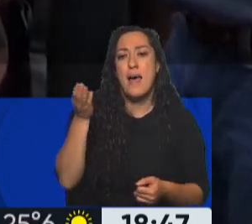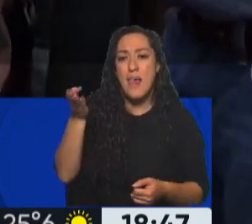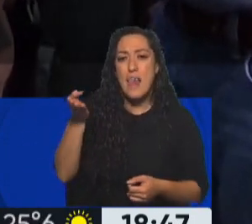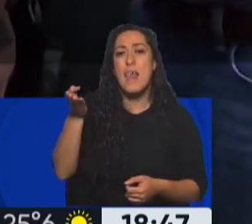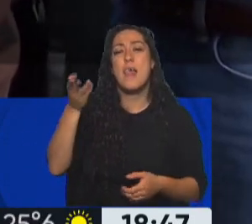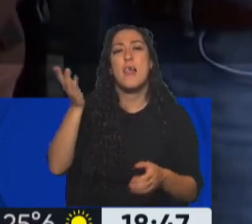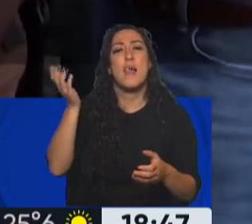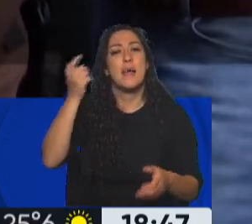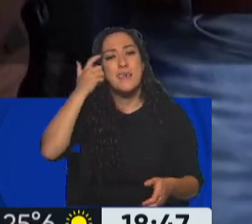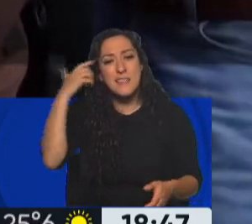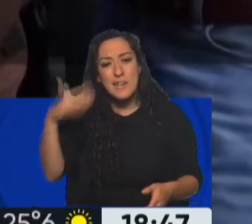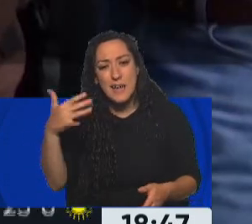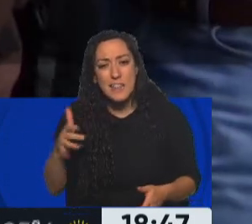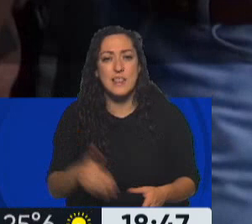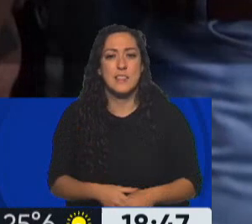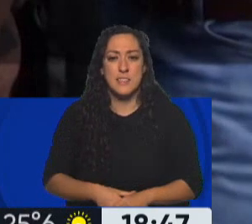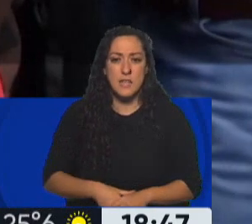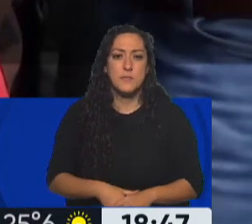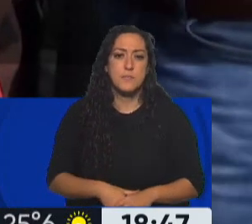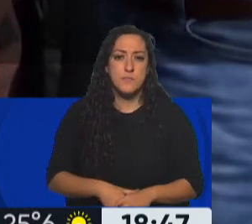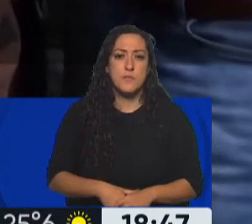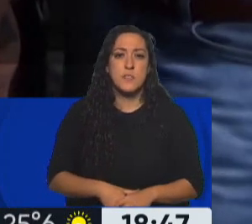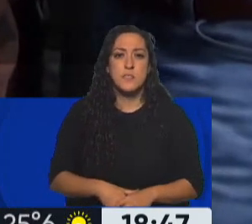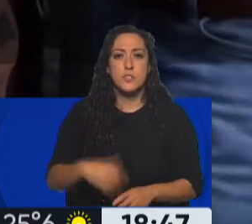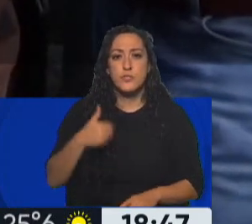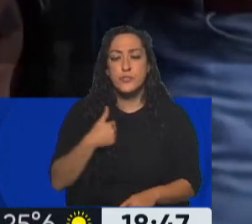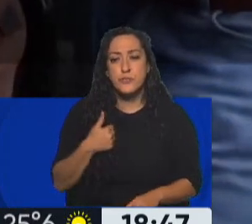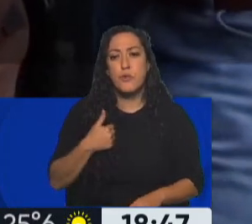buono, umano, intelligente,